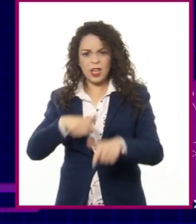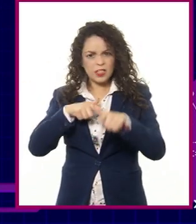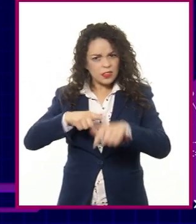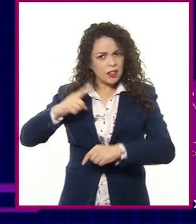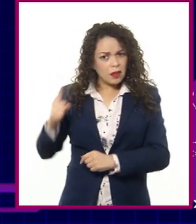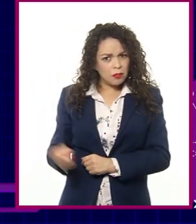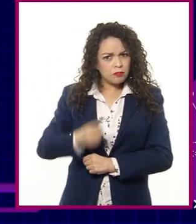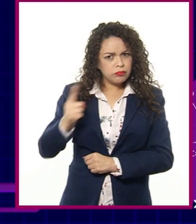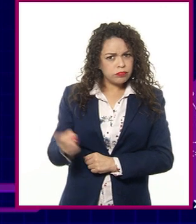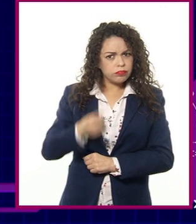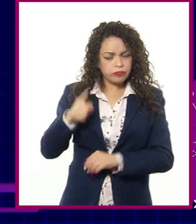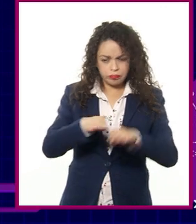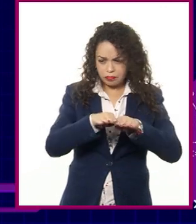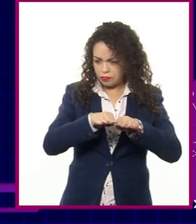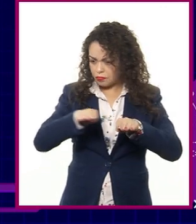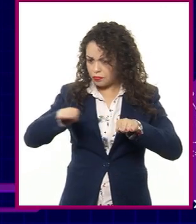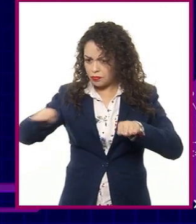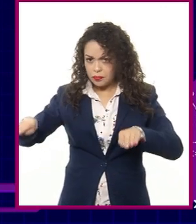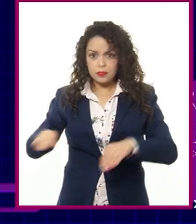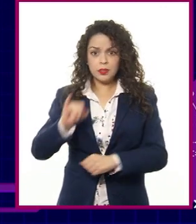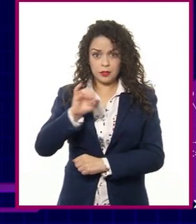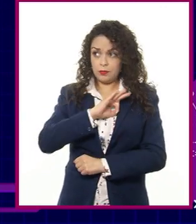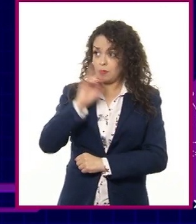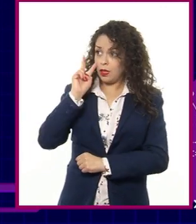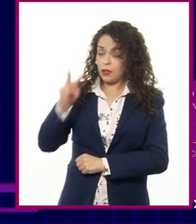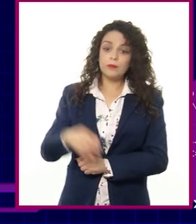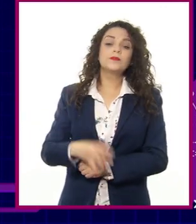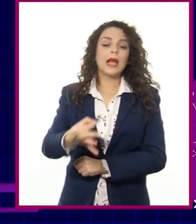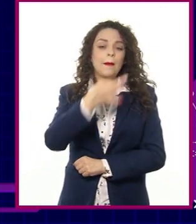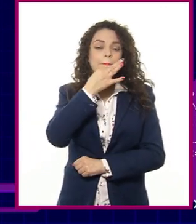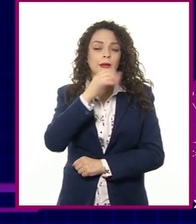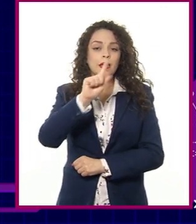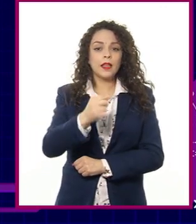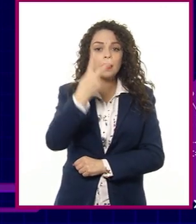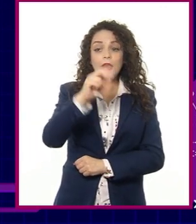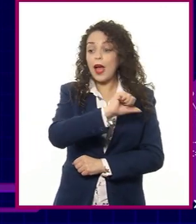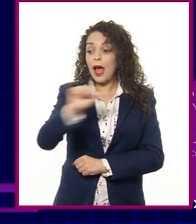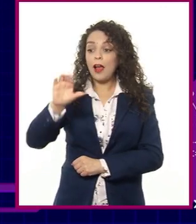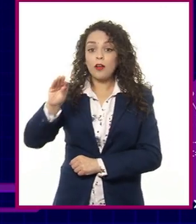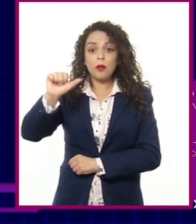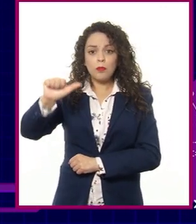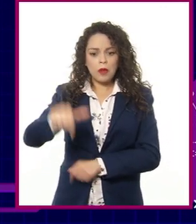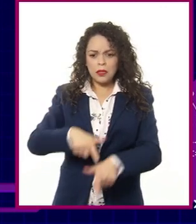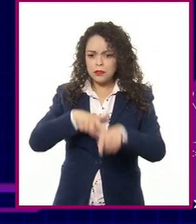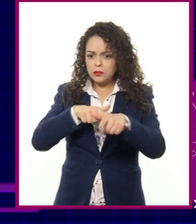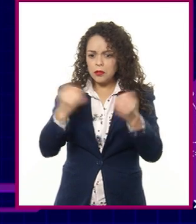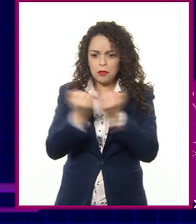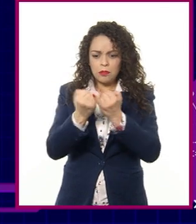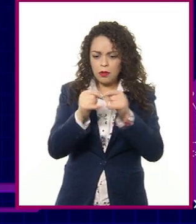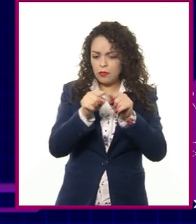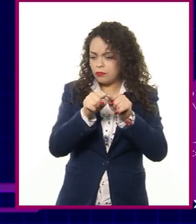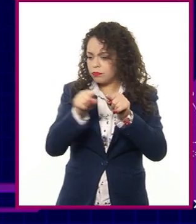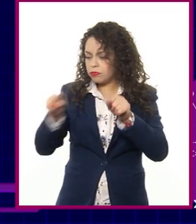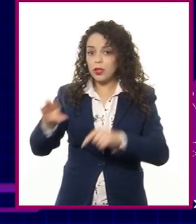presión arterial del paciente? Del minuto 72 al 96 se mantuvo prácticamente en